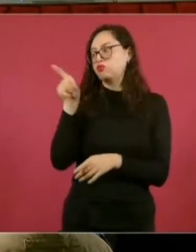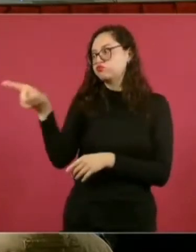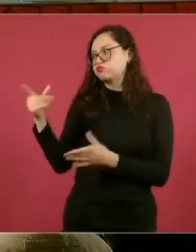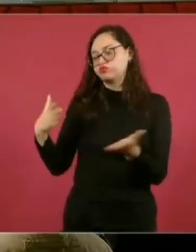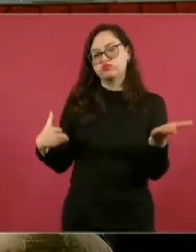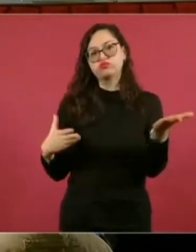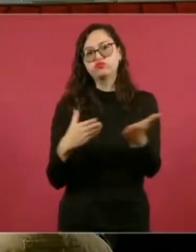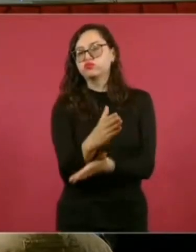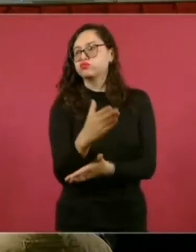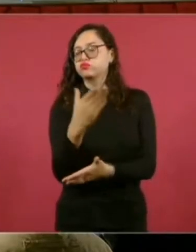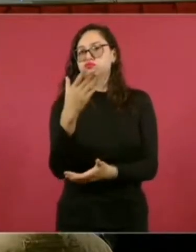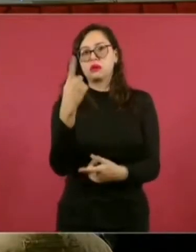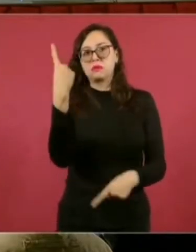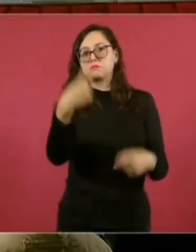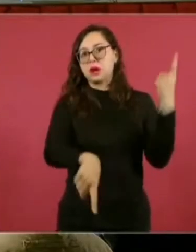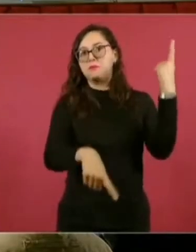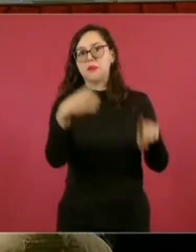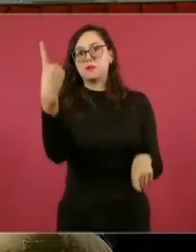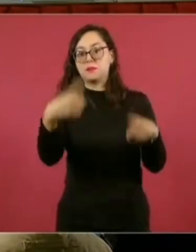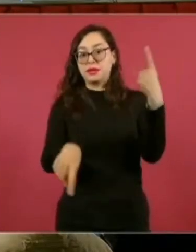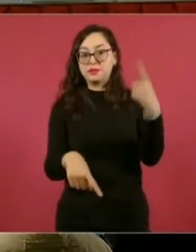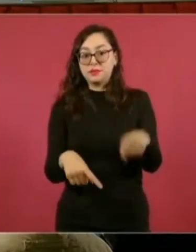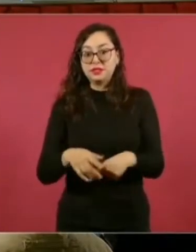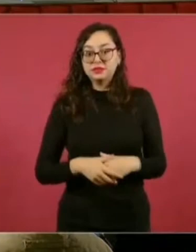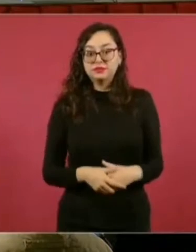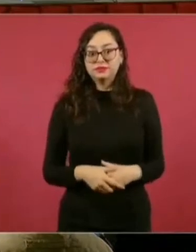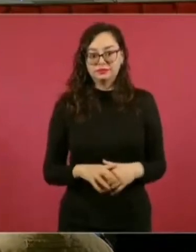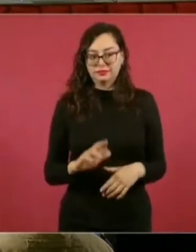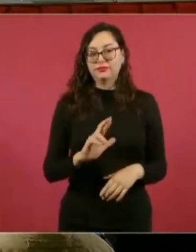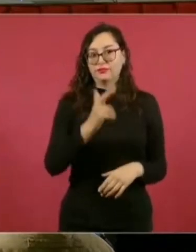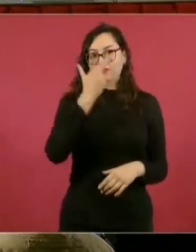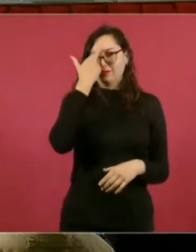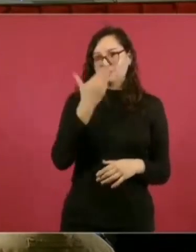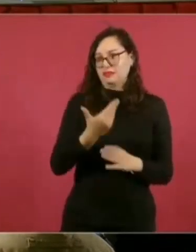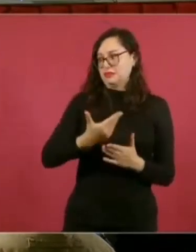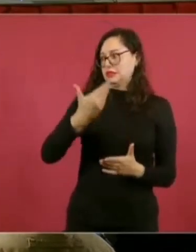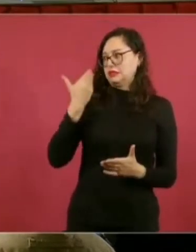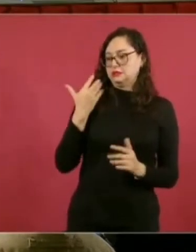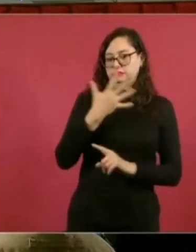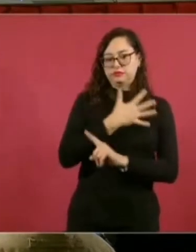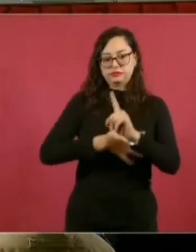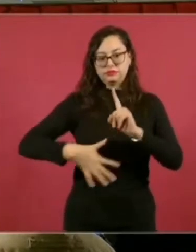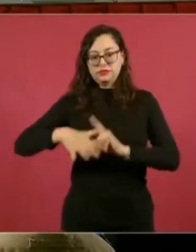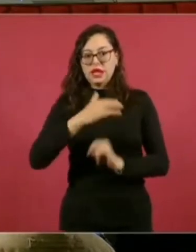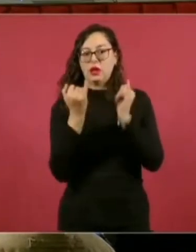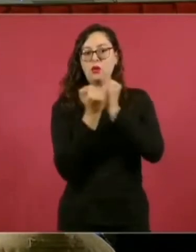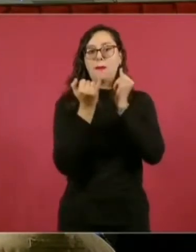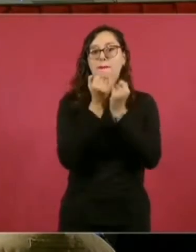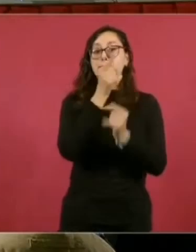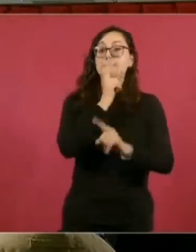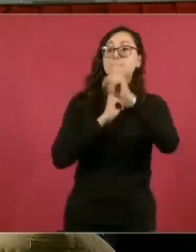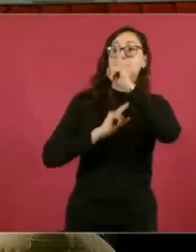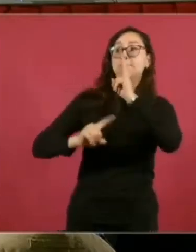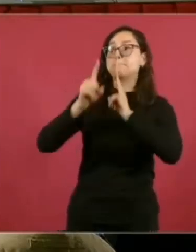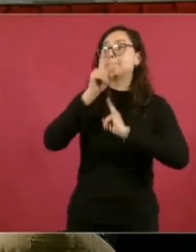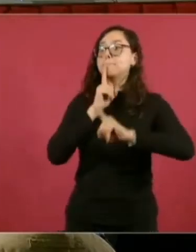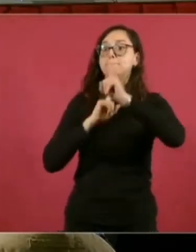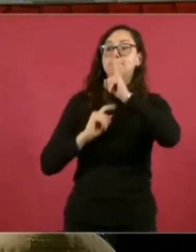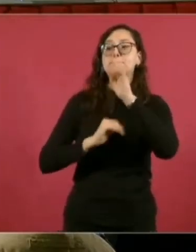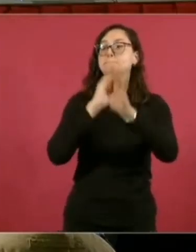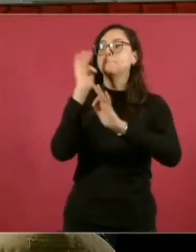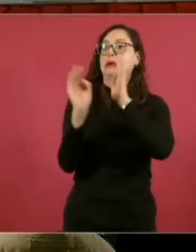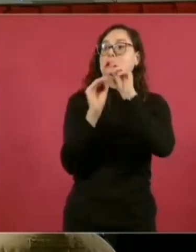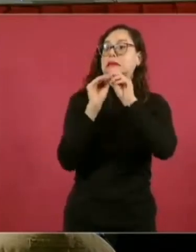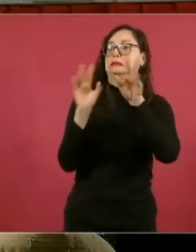un ambiente respecto a la supuesta sobrerepresentación, nuevamente que le toca al Tribunal